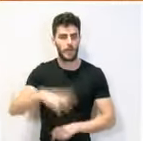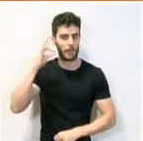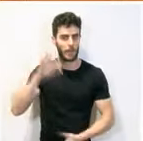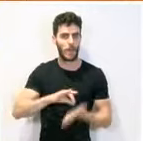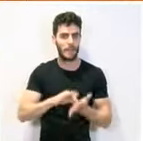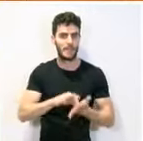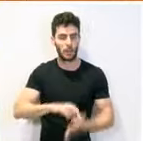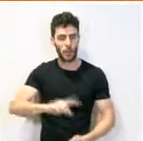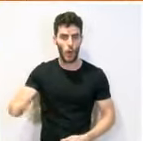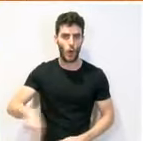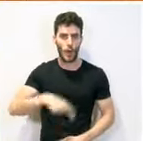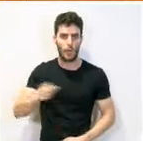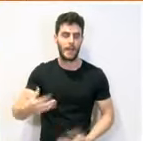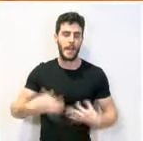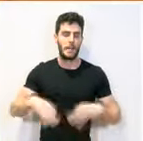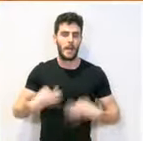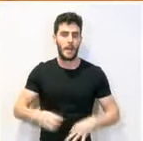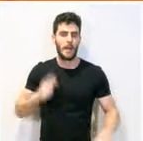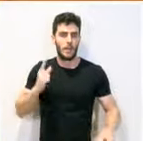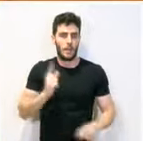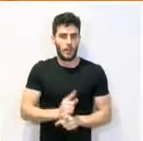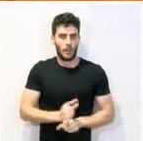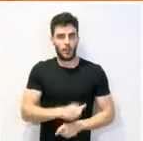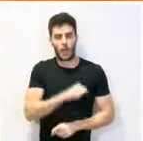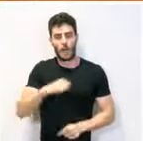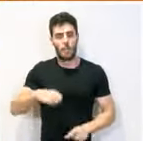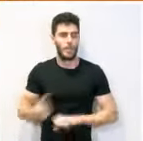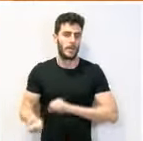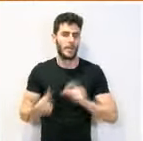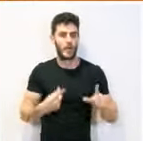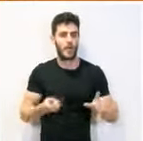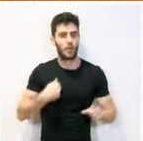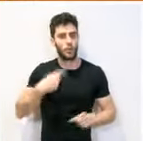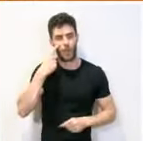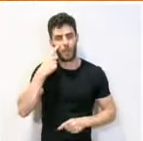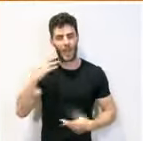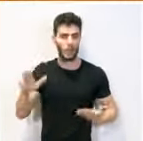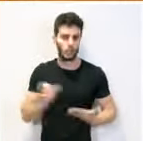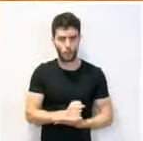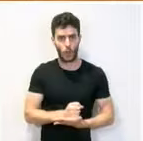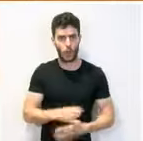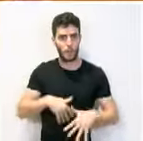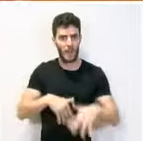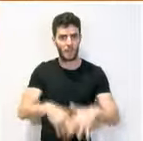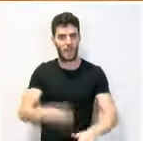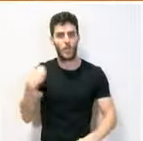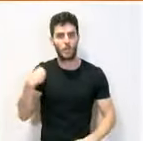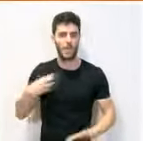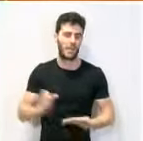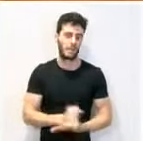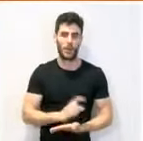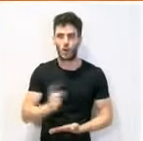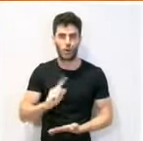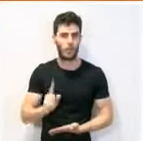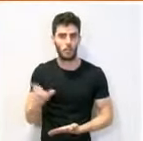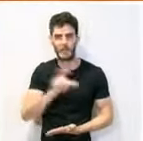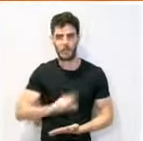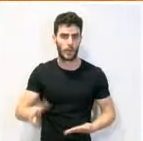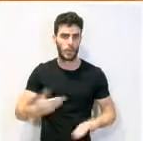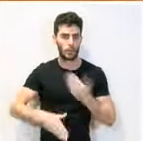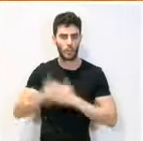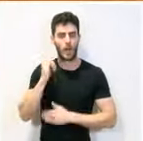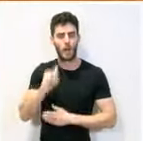de lavandería, ¿verdad?, en contra de su privatización. Les veo a todos en aquellas manifestaciones, no a todos, a los que estaban